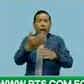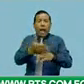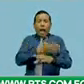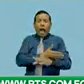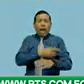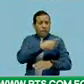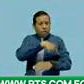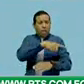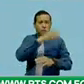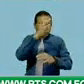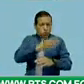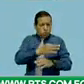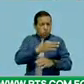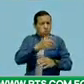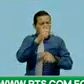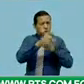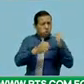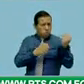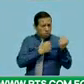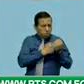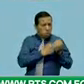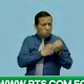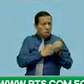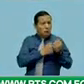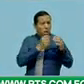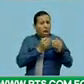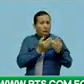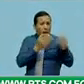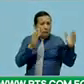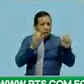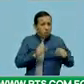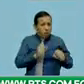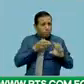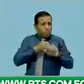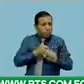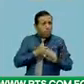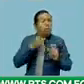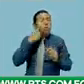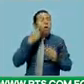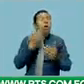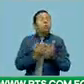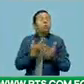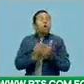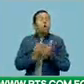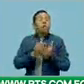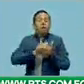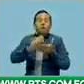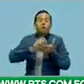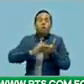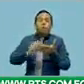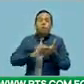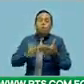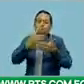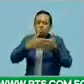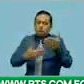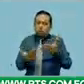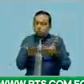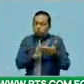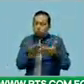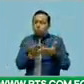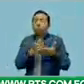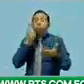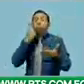recogidas para dar vida jurídica al Movimiento Amigo. Precisamente, es hacia dónde va dirigida la denuncia